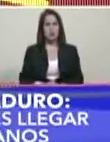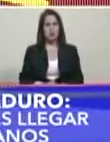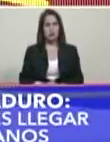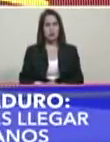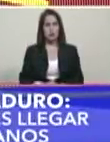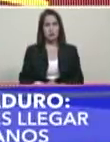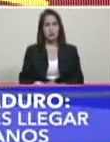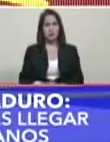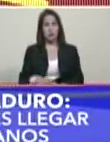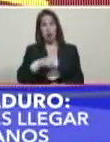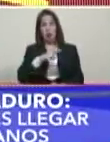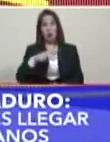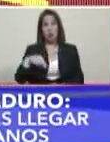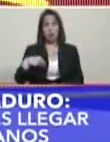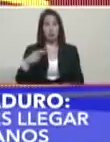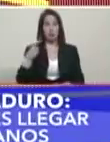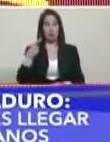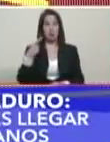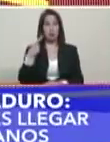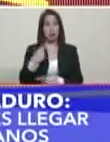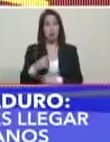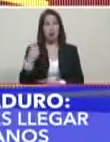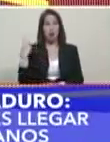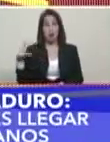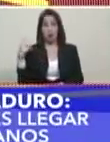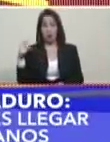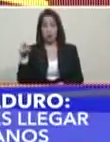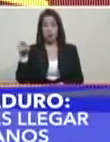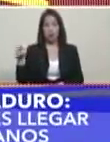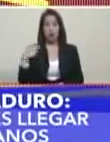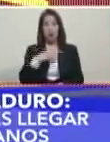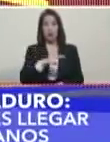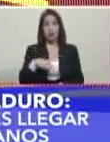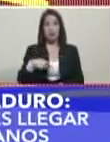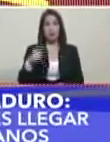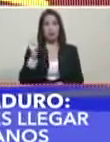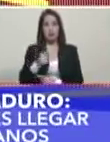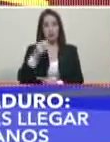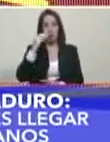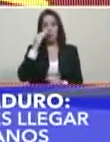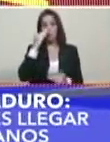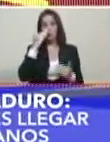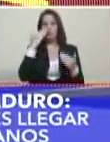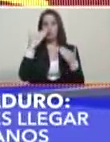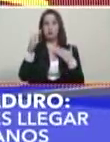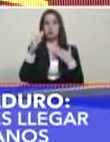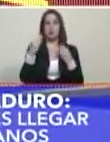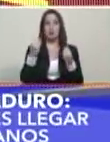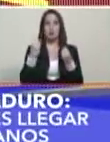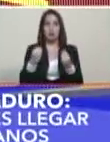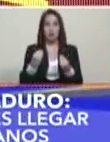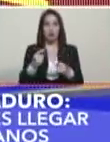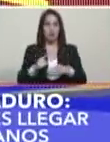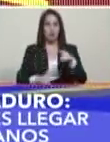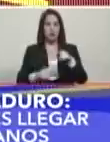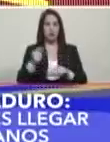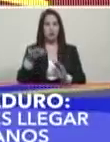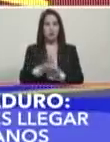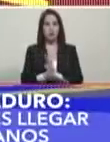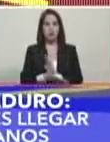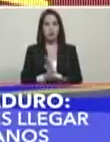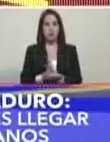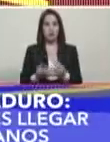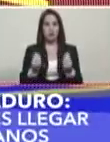eso nosotros tenemos que mirar, plantarnos firmes, levantar la frente, ponernos a tono y